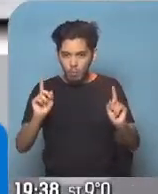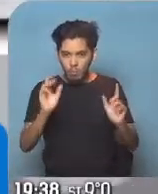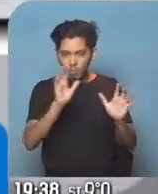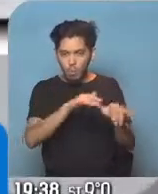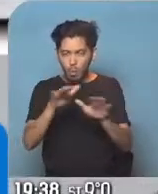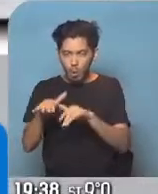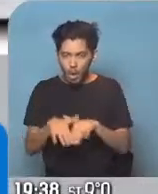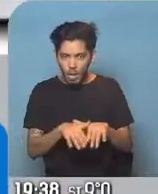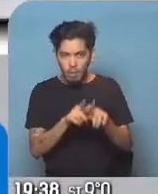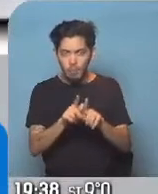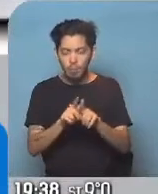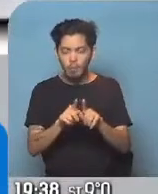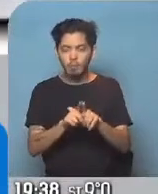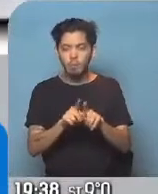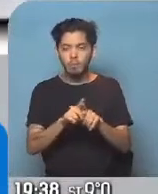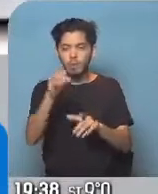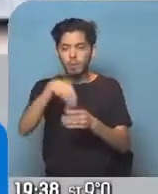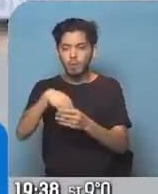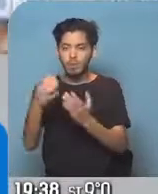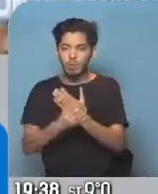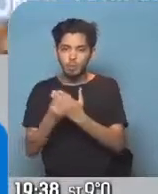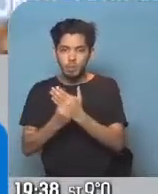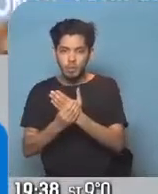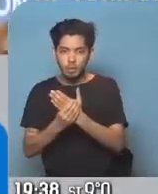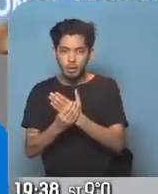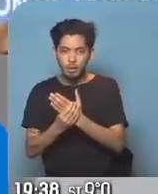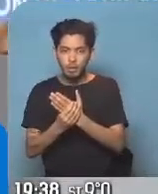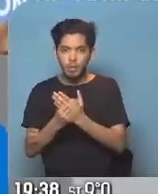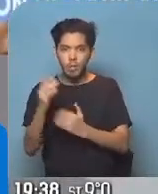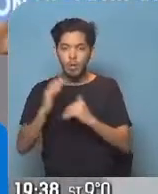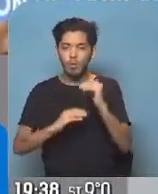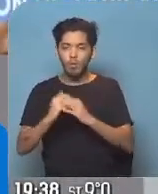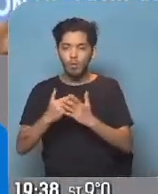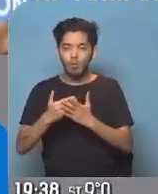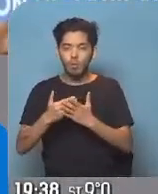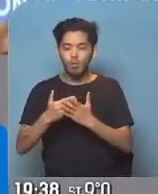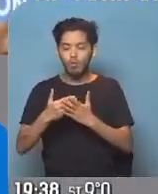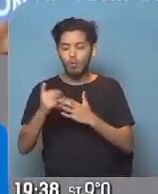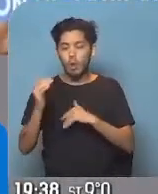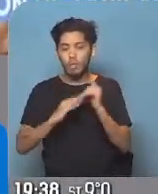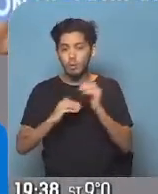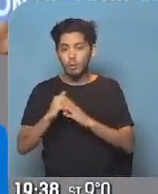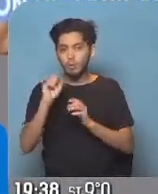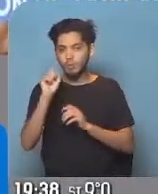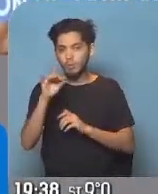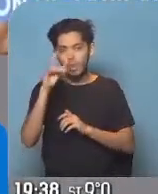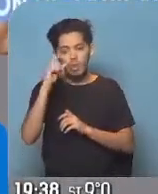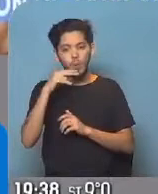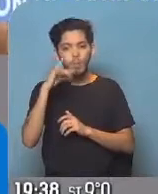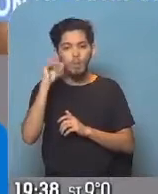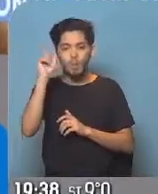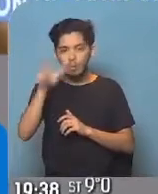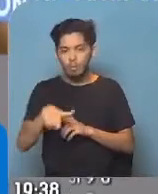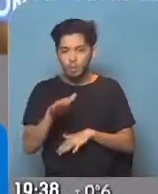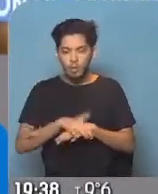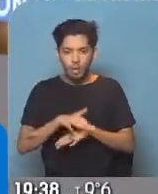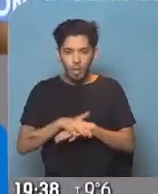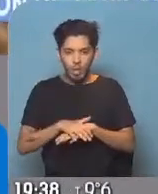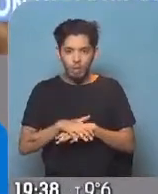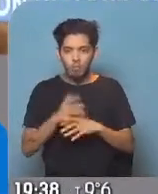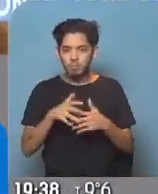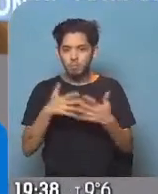en particular en el Ministerio de Infraestructura, el Ministerio de Debido, que fue el que tuvo mayor